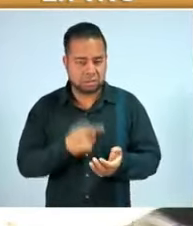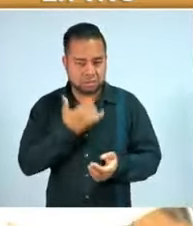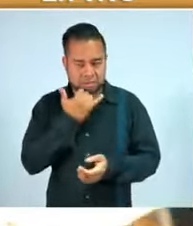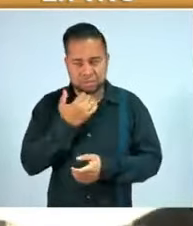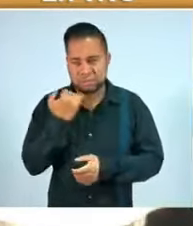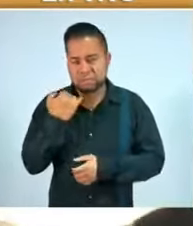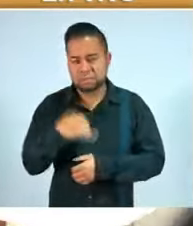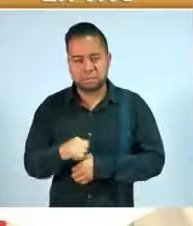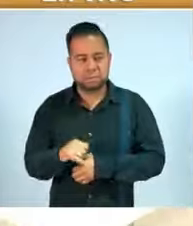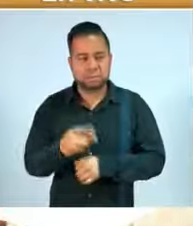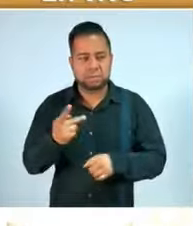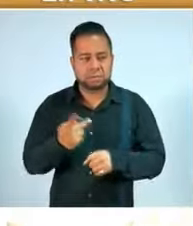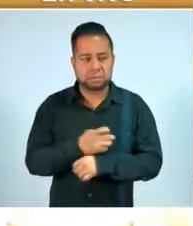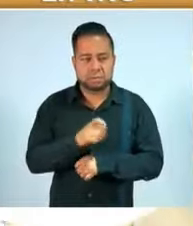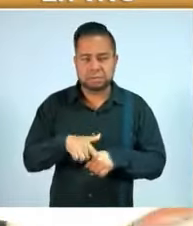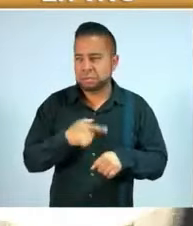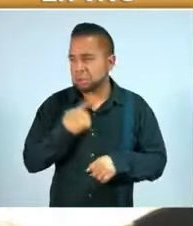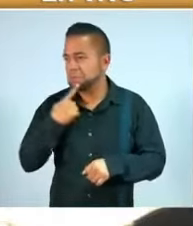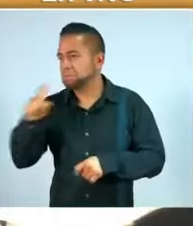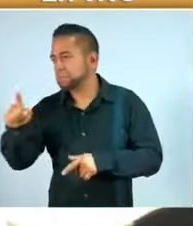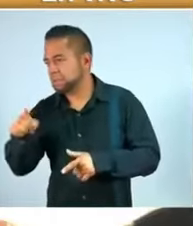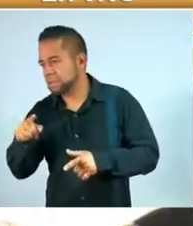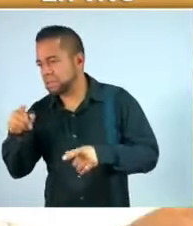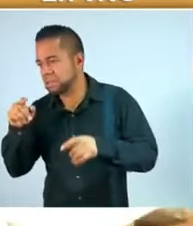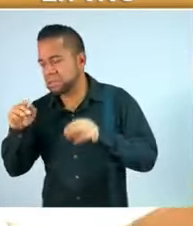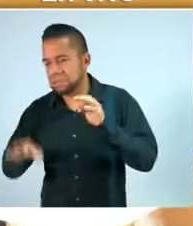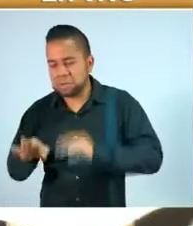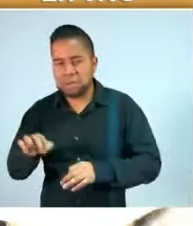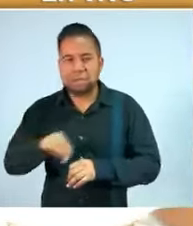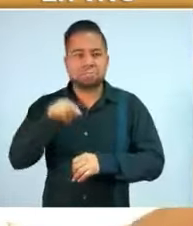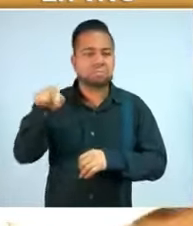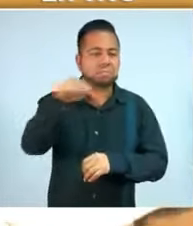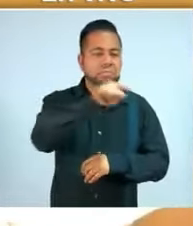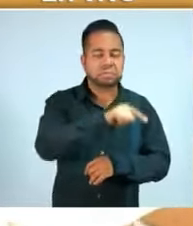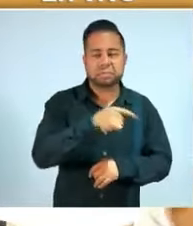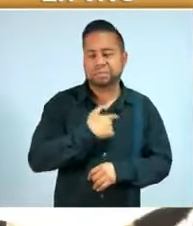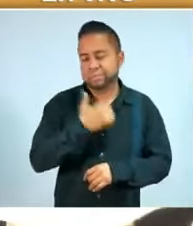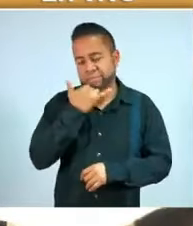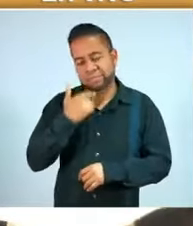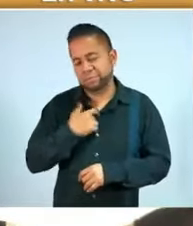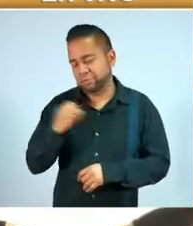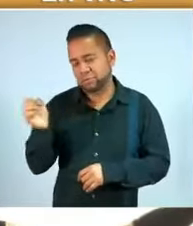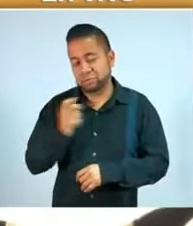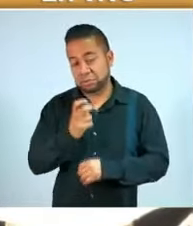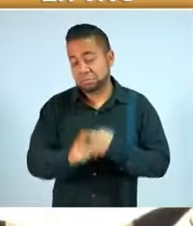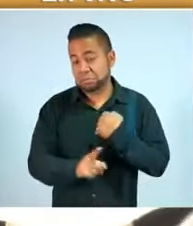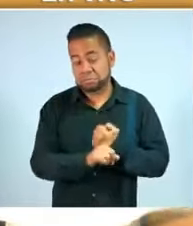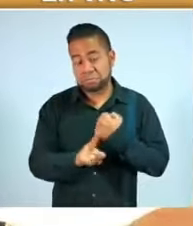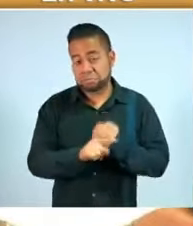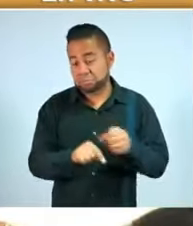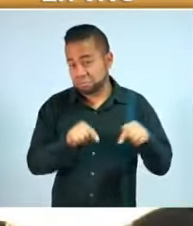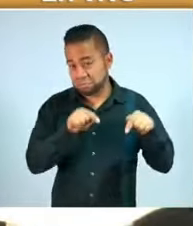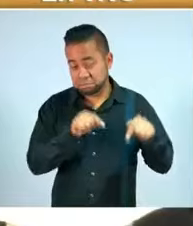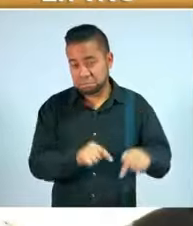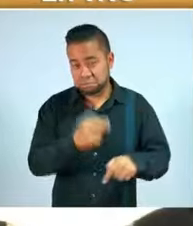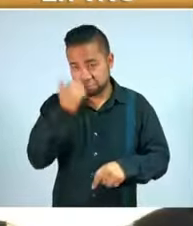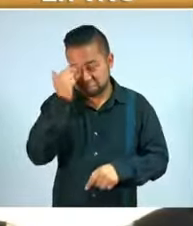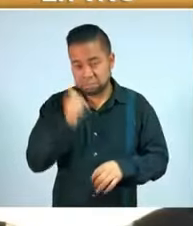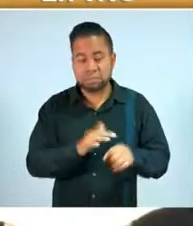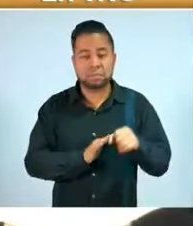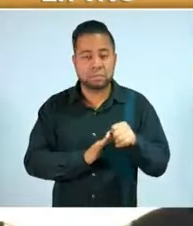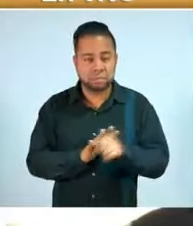a salvo y luego irte al tribunal ya salvo e irte. Y este tipo de problemas que han tenido derivaron